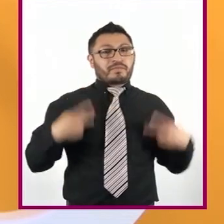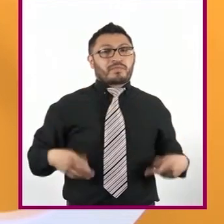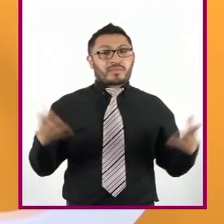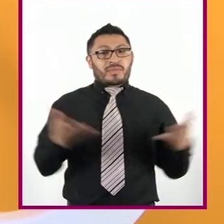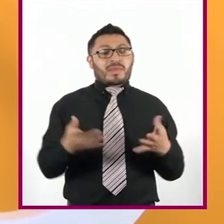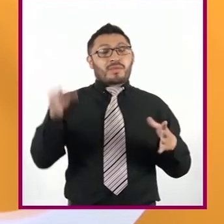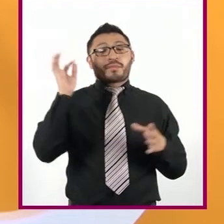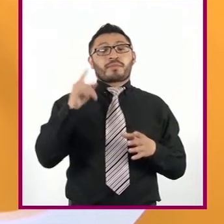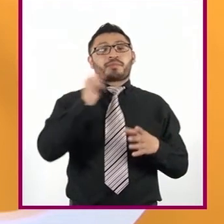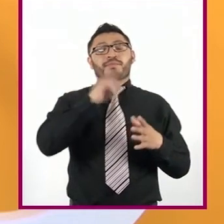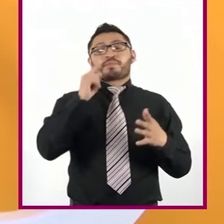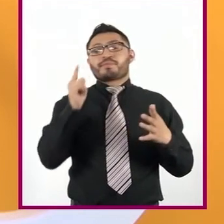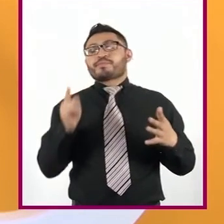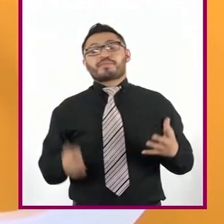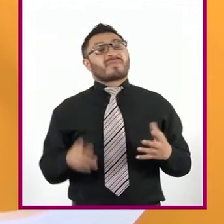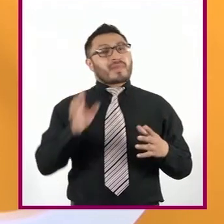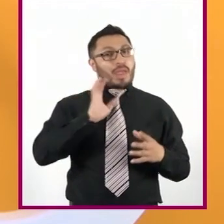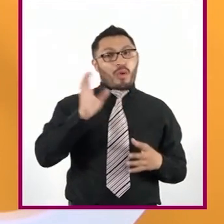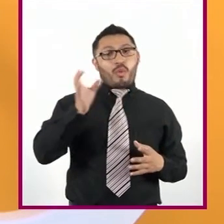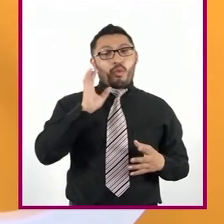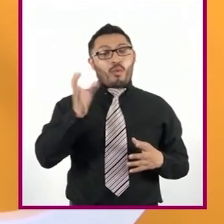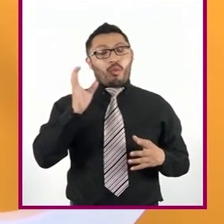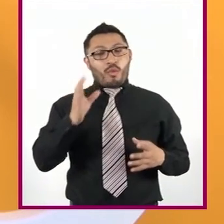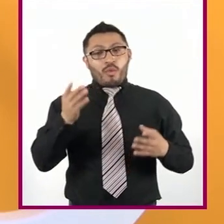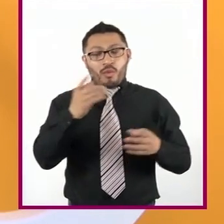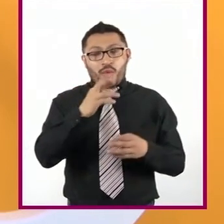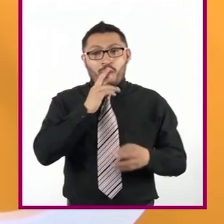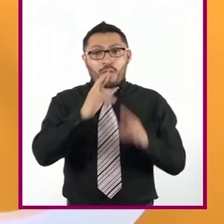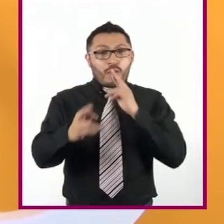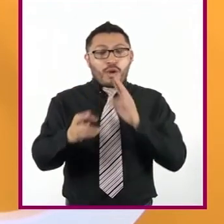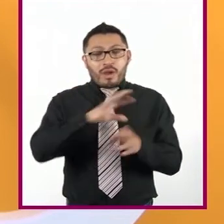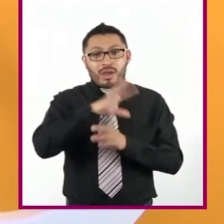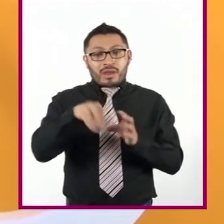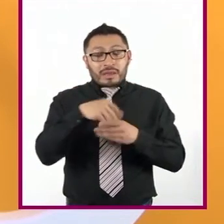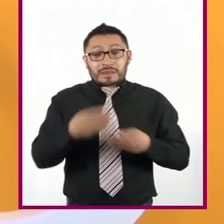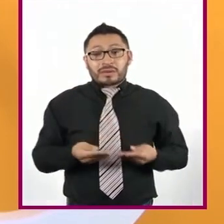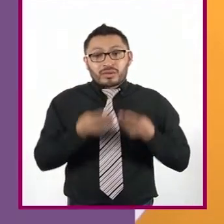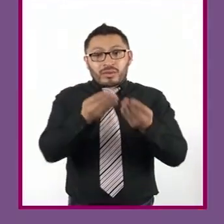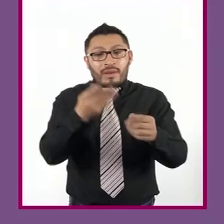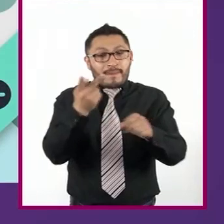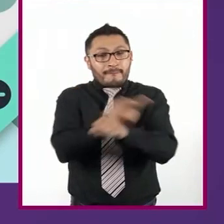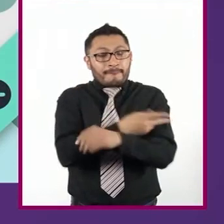los conteos y al momento de entregar resultados ocurrió lo siguiente.